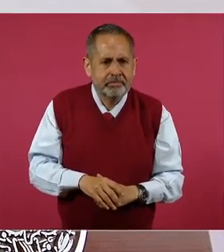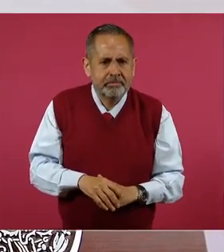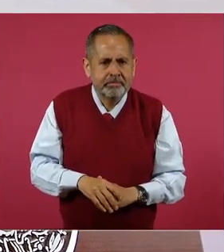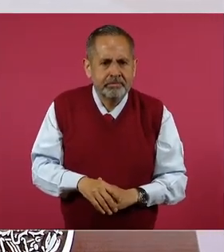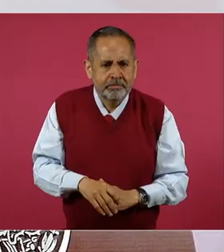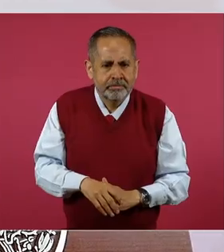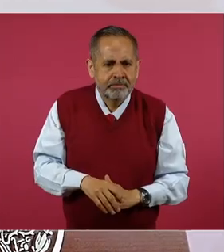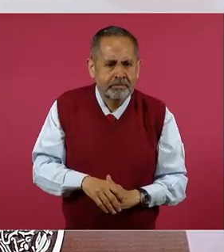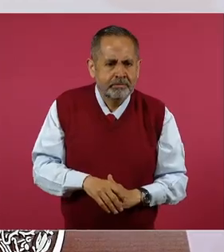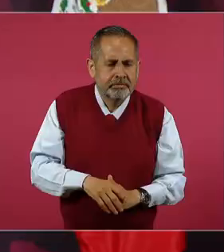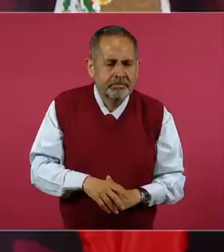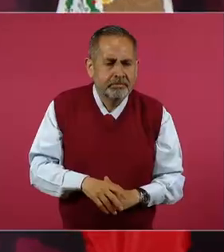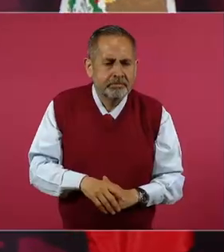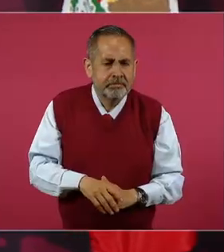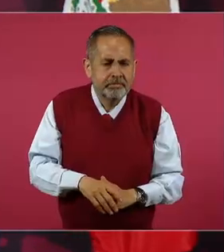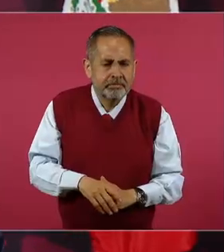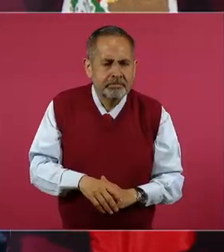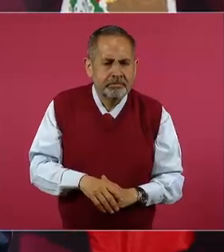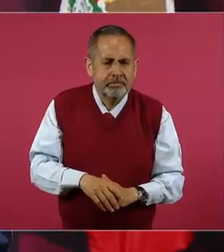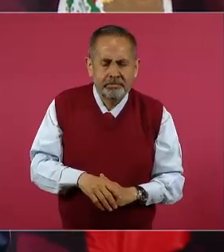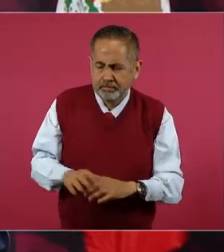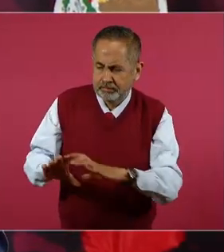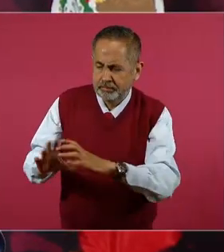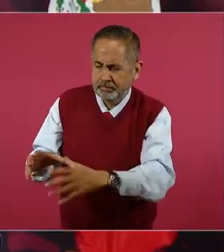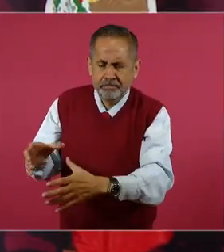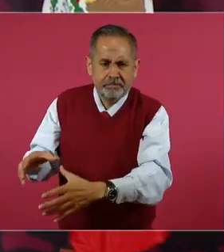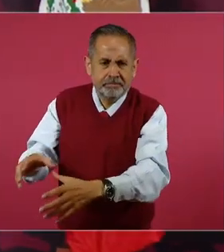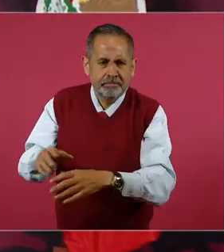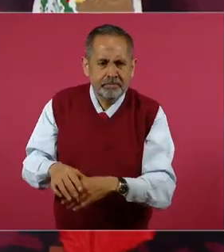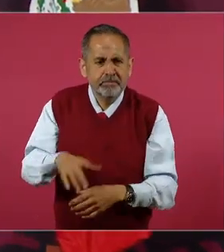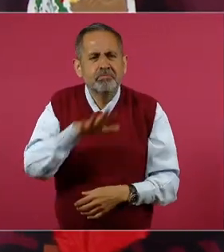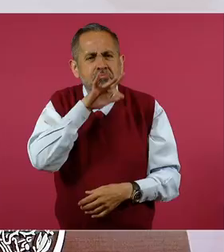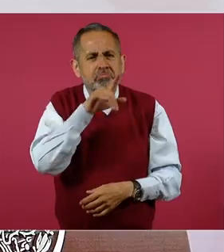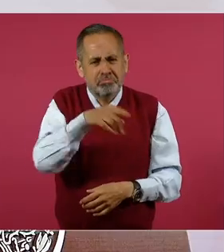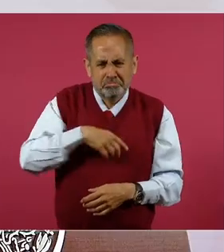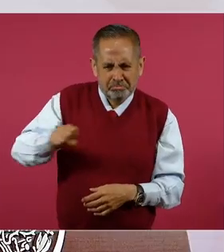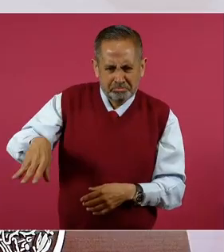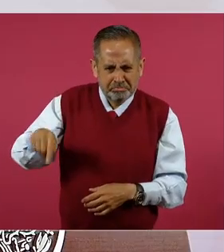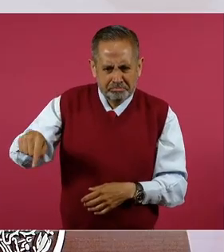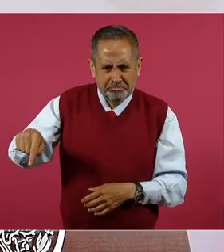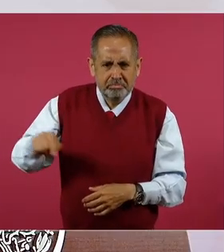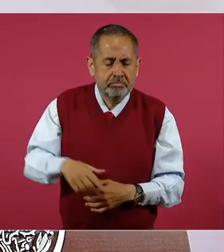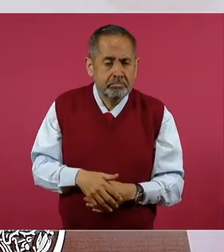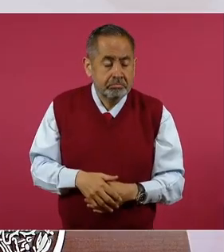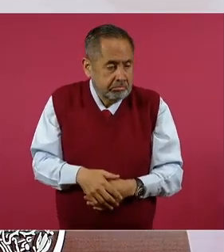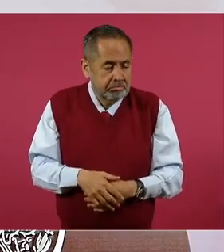donde se pone, coloca aquí la basura.